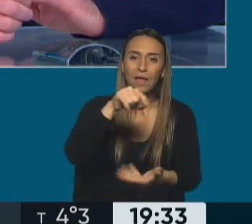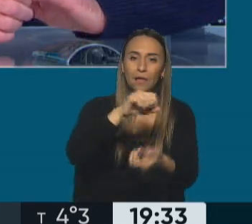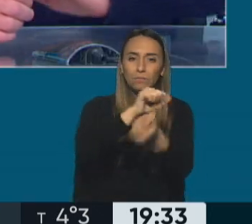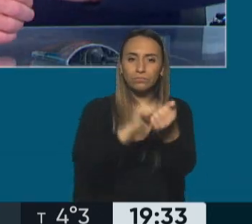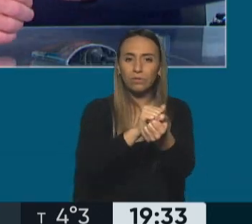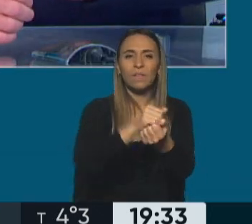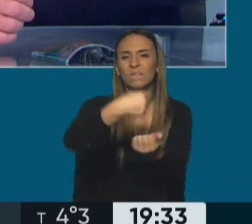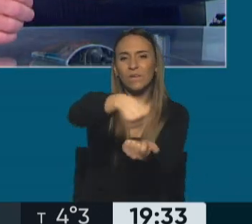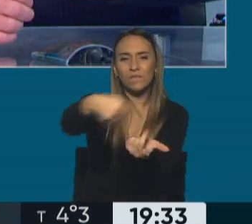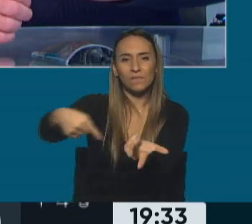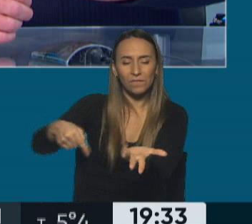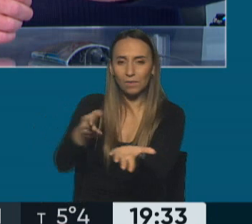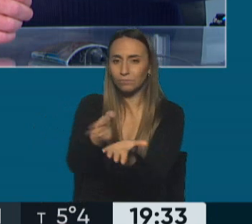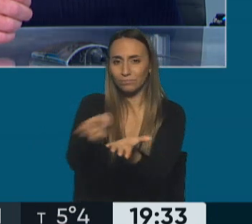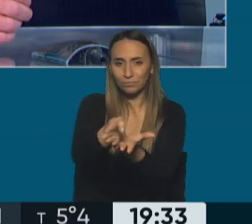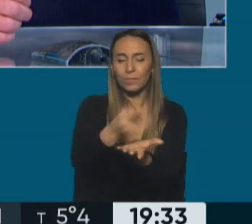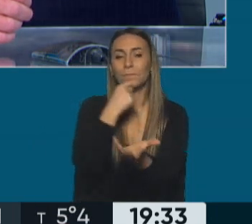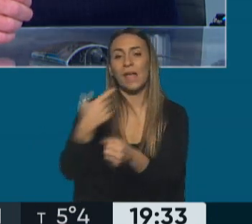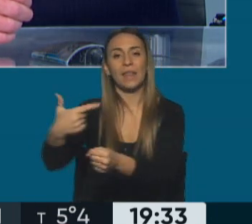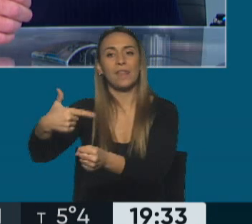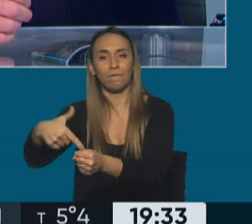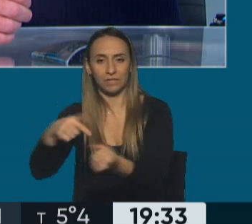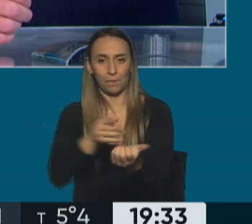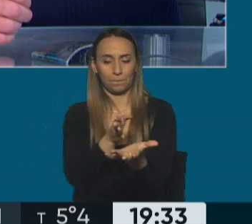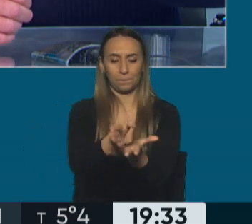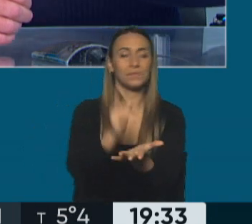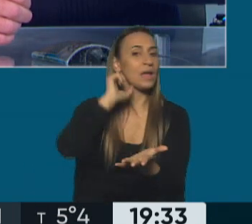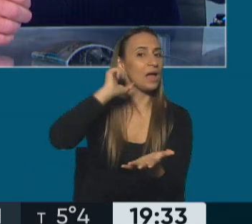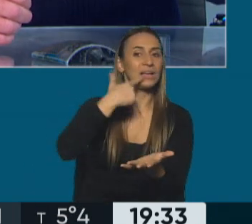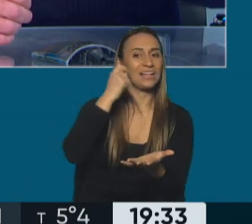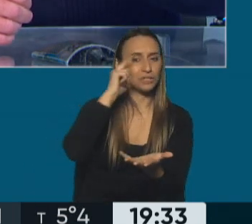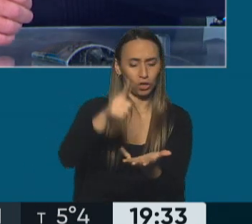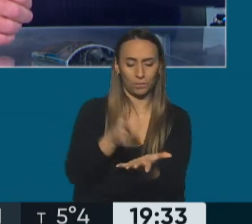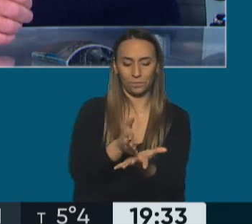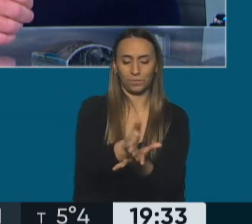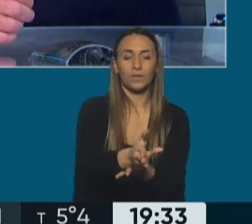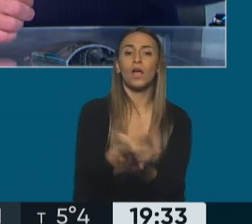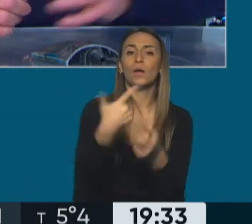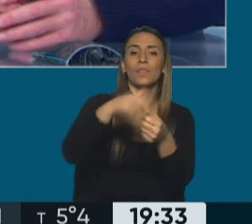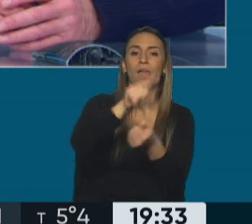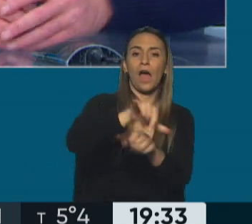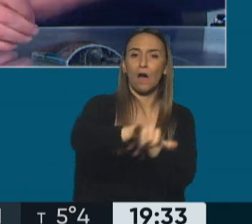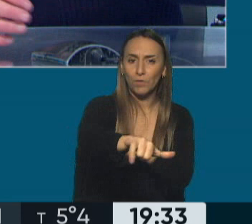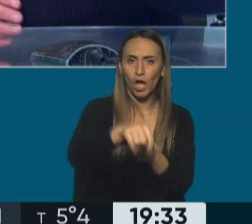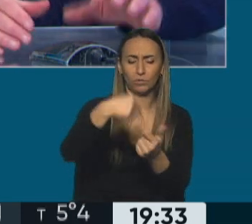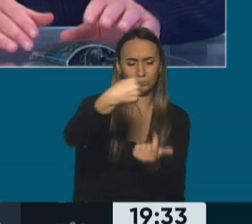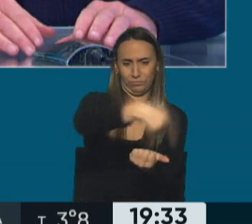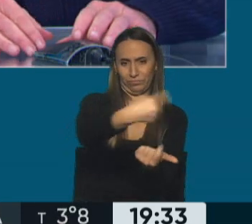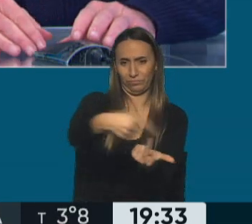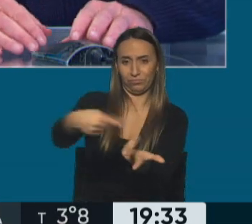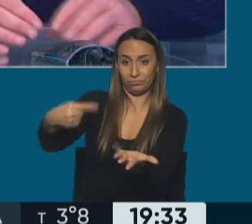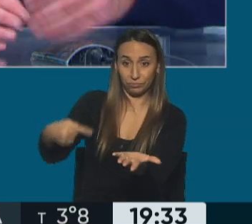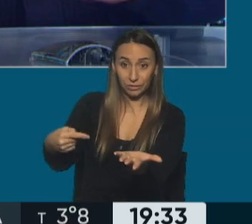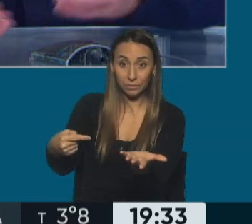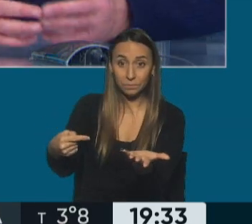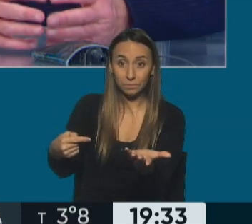las naftas, Sí. gasoil, combustible para avión, fuel oil, digamos, y otras que